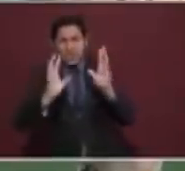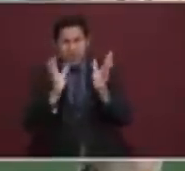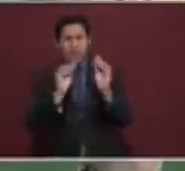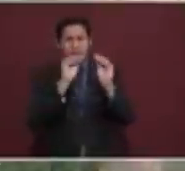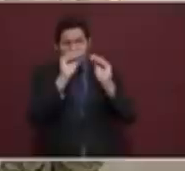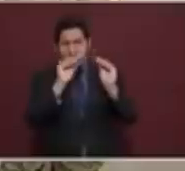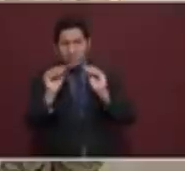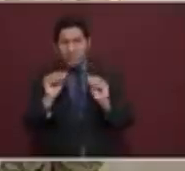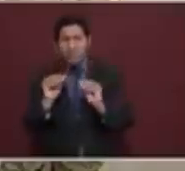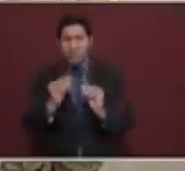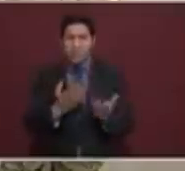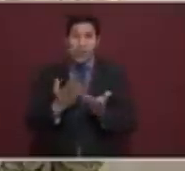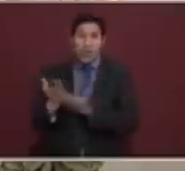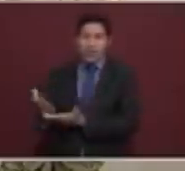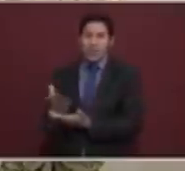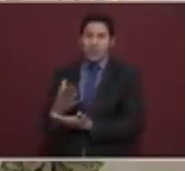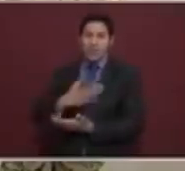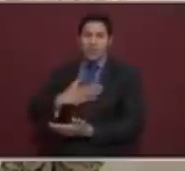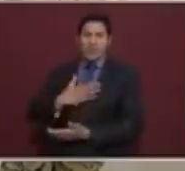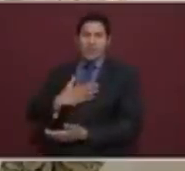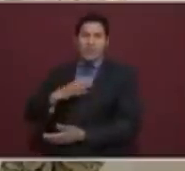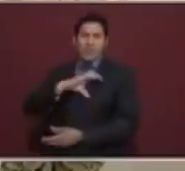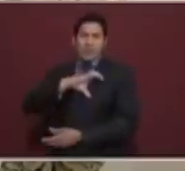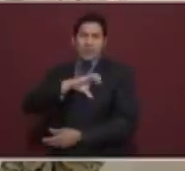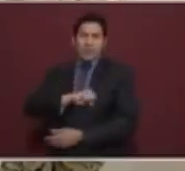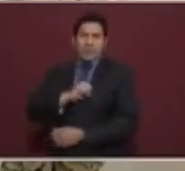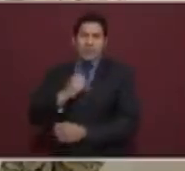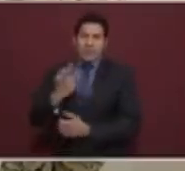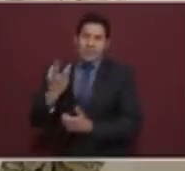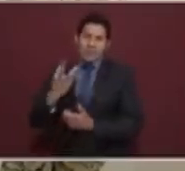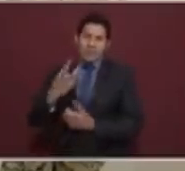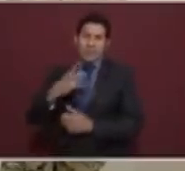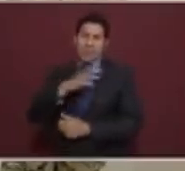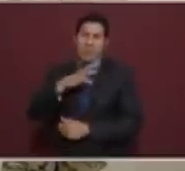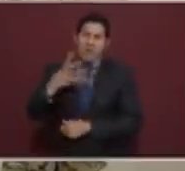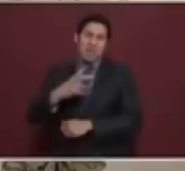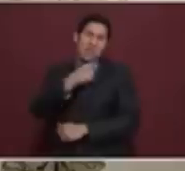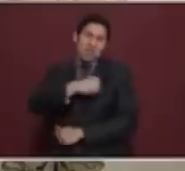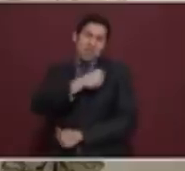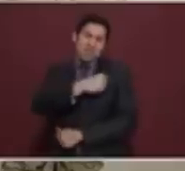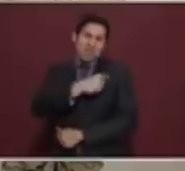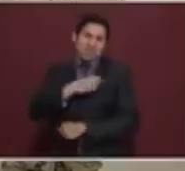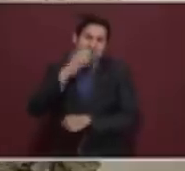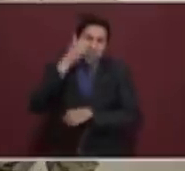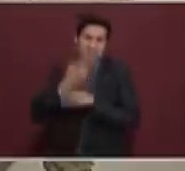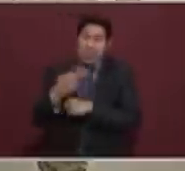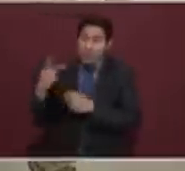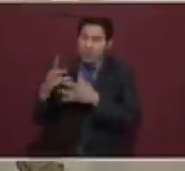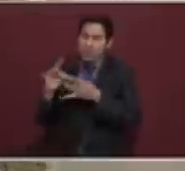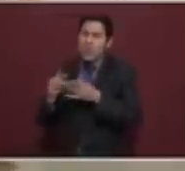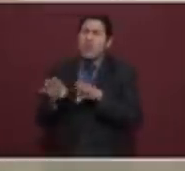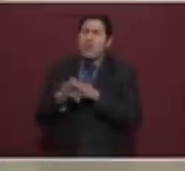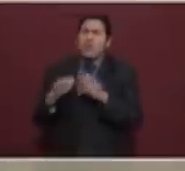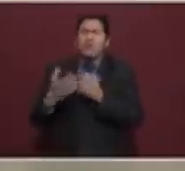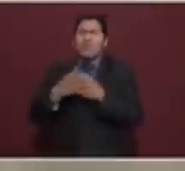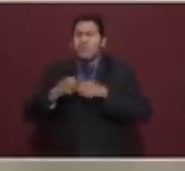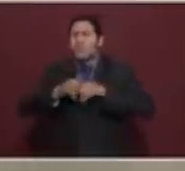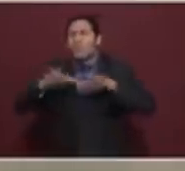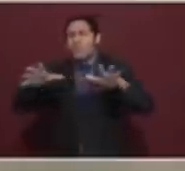palabra a mi estimado general secretario para el tema de reclutamiento y la parte ópera gracias señor